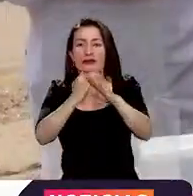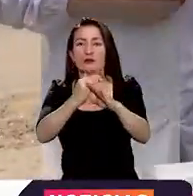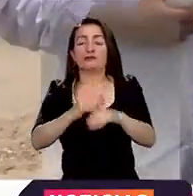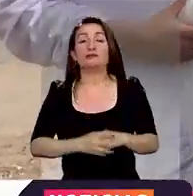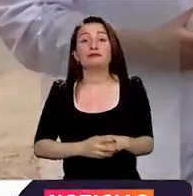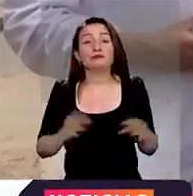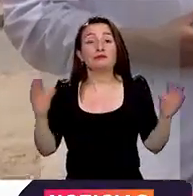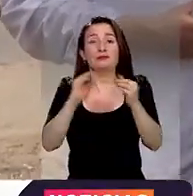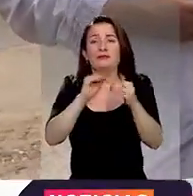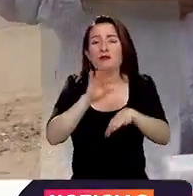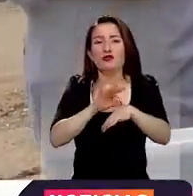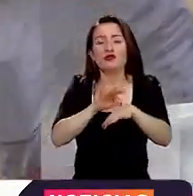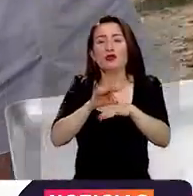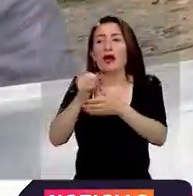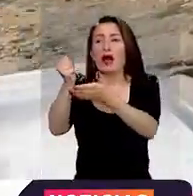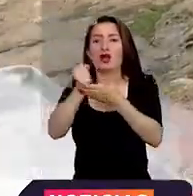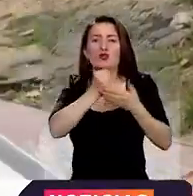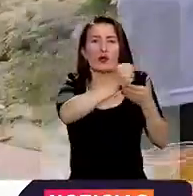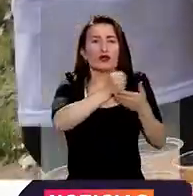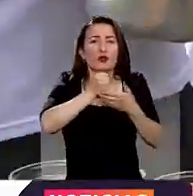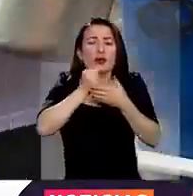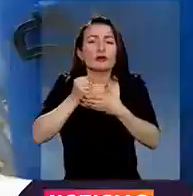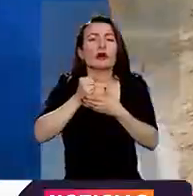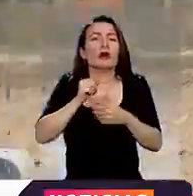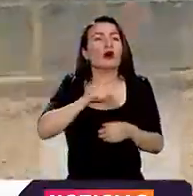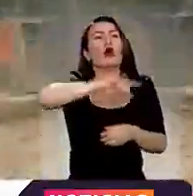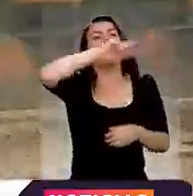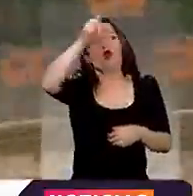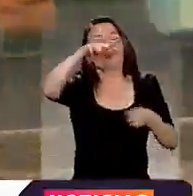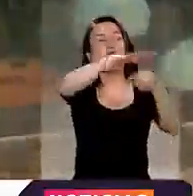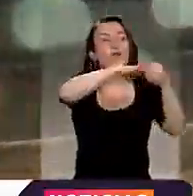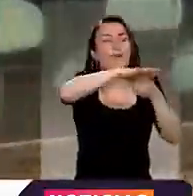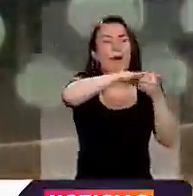La fundación busca más ayudas como esta para llevar a otros barrios de la localidad.